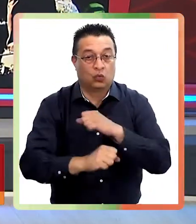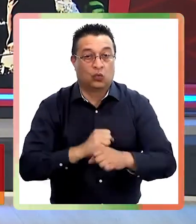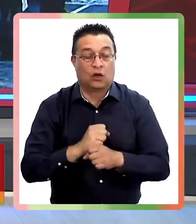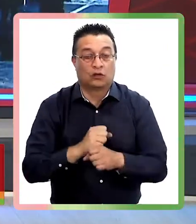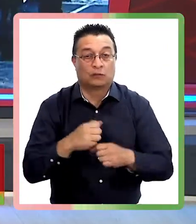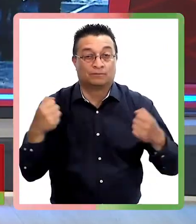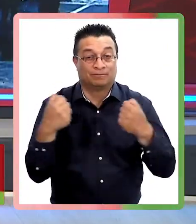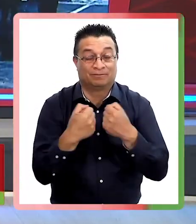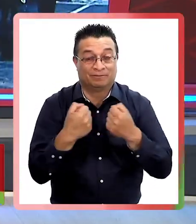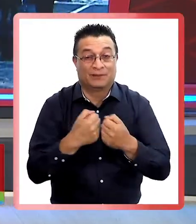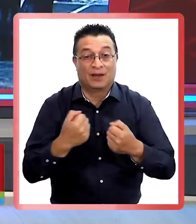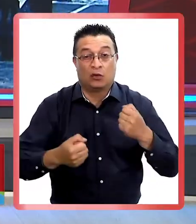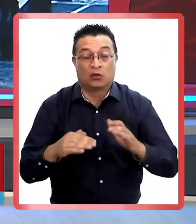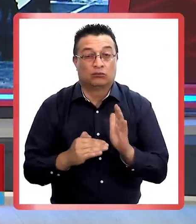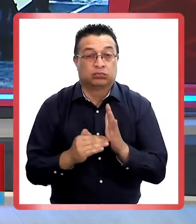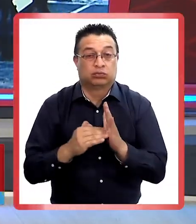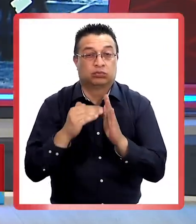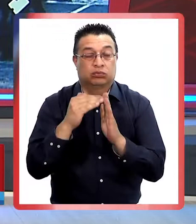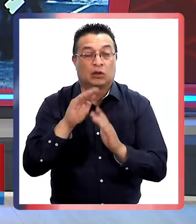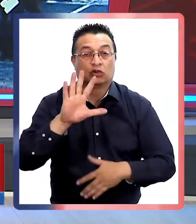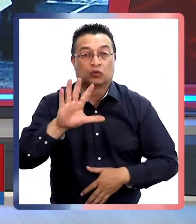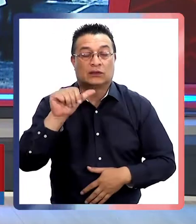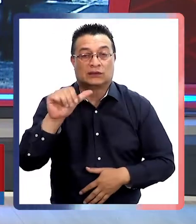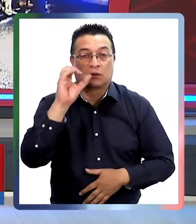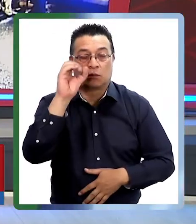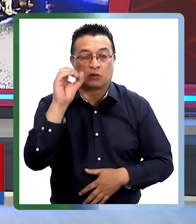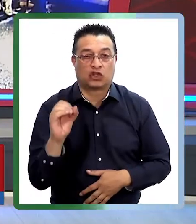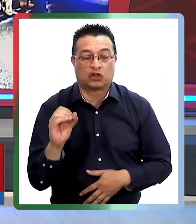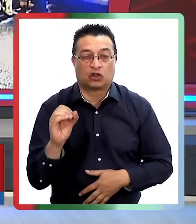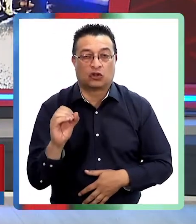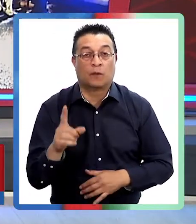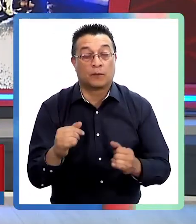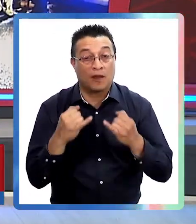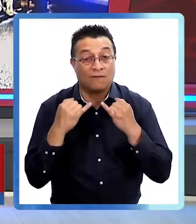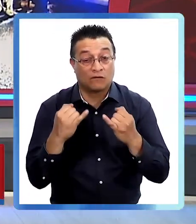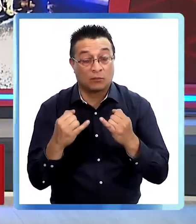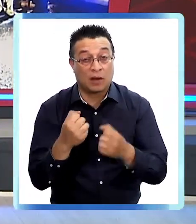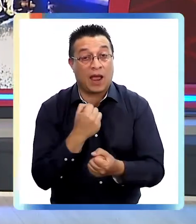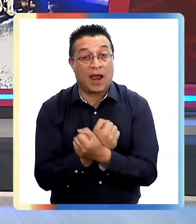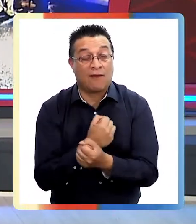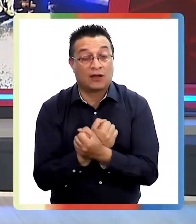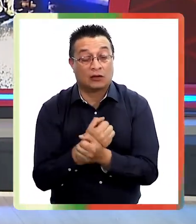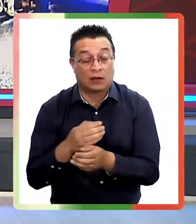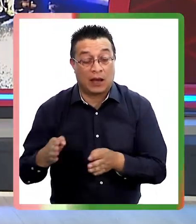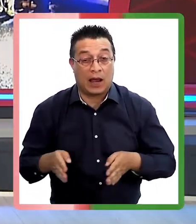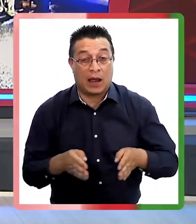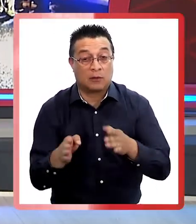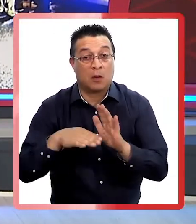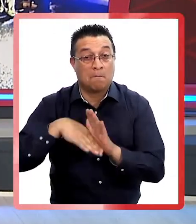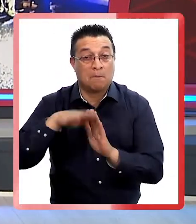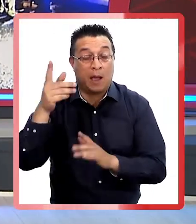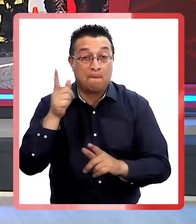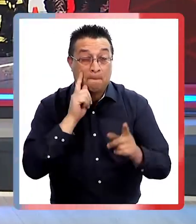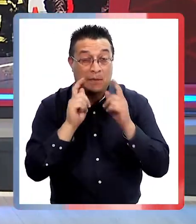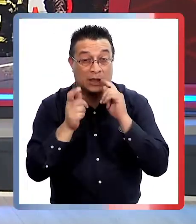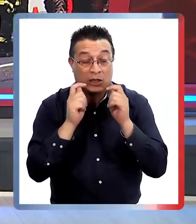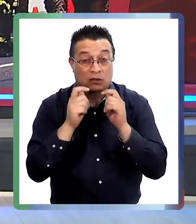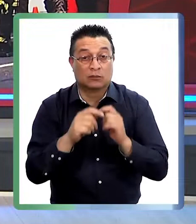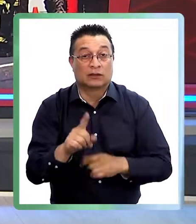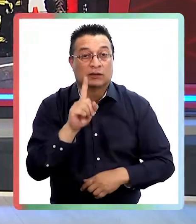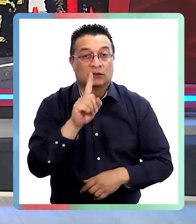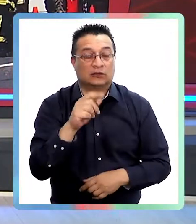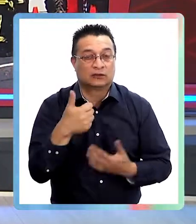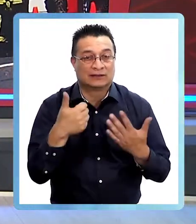los accidentes de tránsito han aumentado en 56%. Según el informe de Carabineros, las rutas más peligrosas son